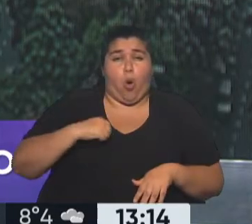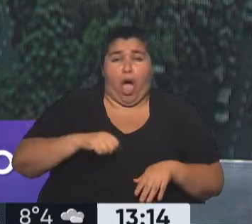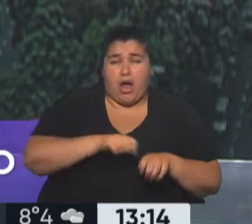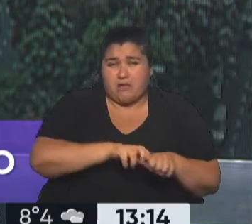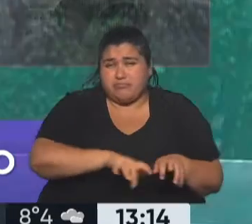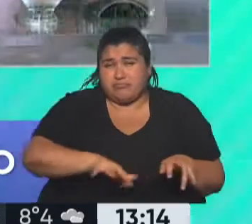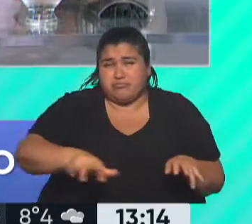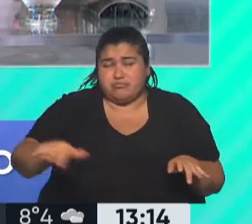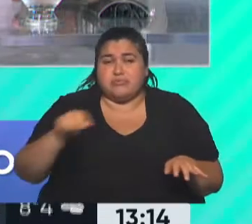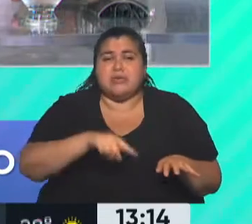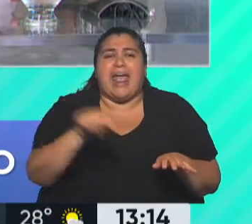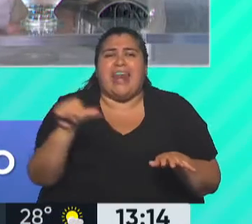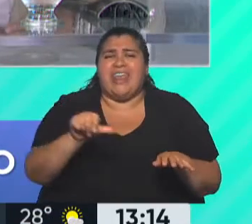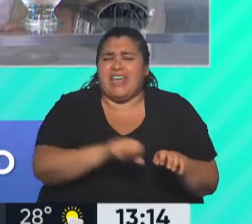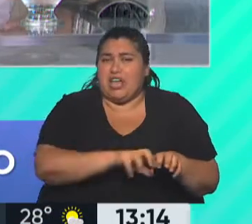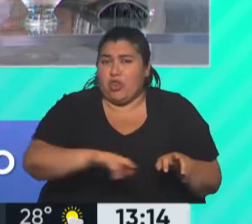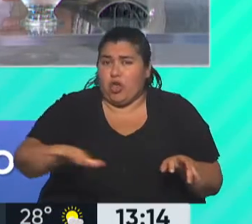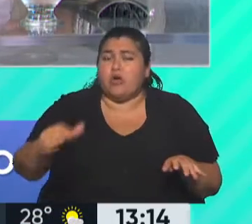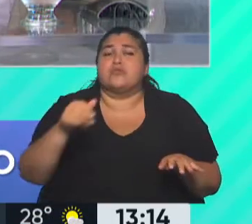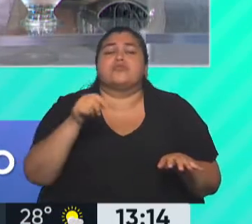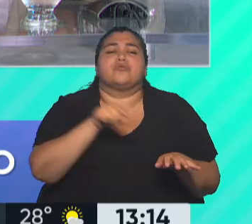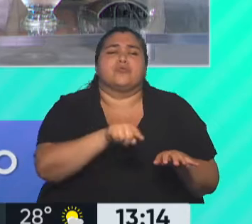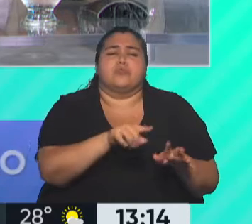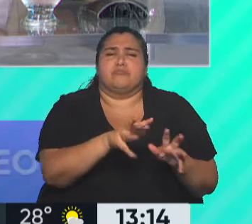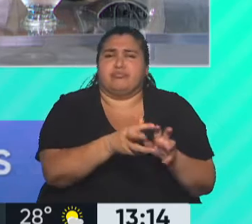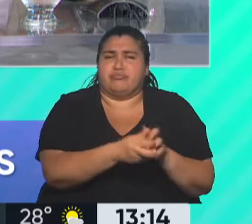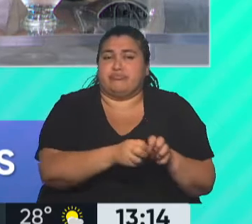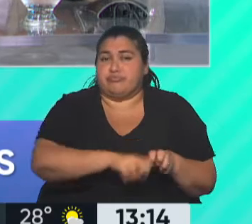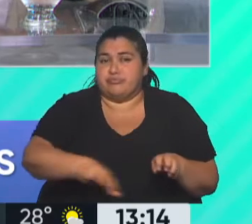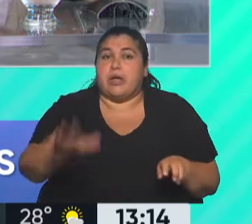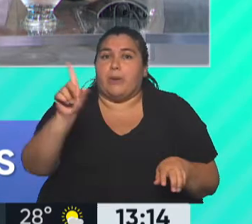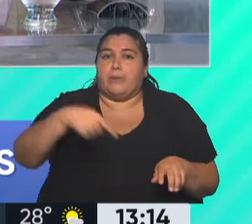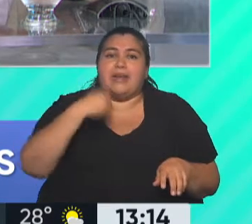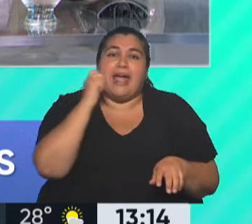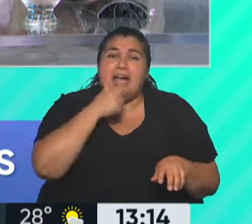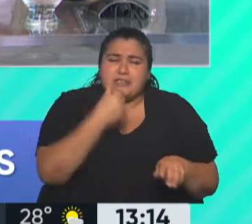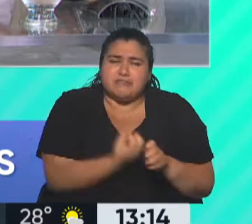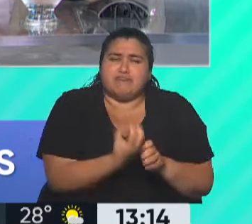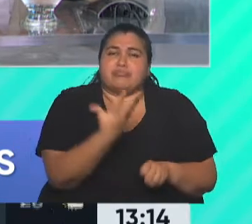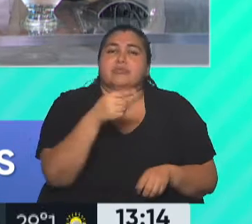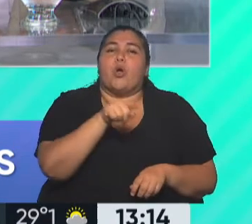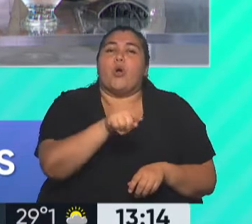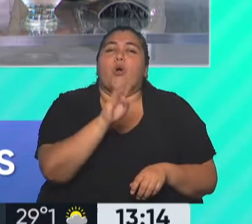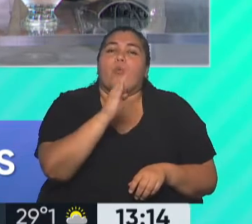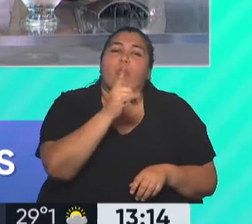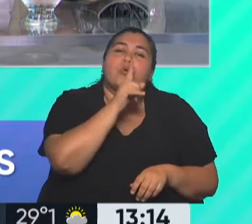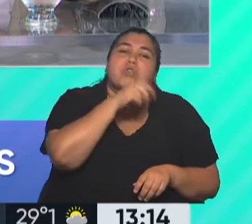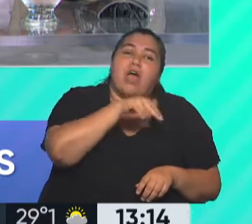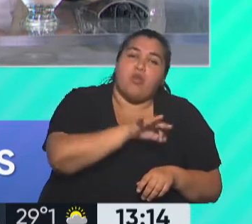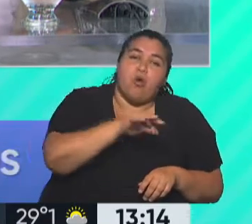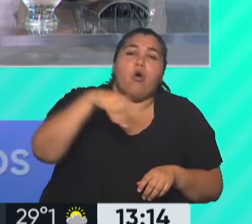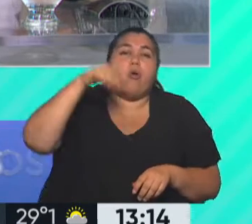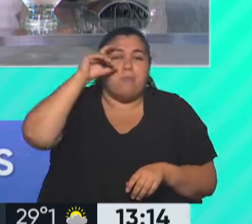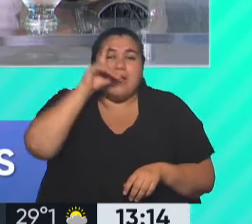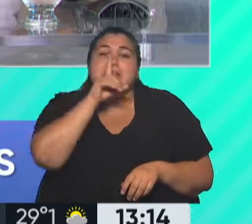como en cualquier degradación de productos orgánicos, se produce mucho gas butano y metano. El butano y el metano son dos gases que